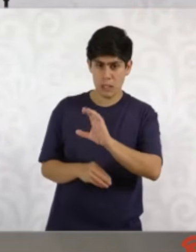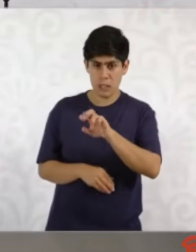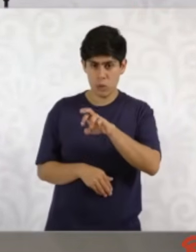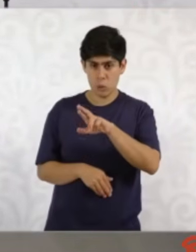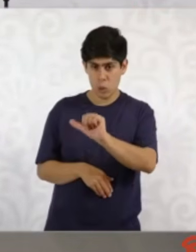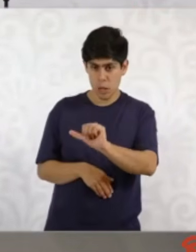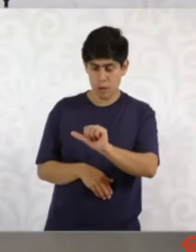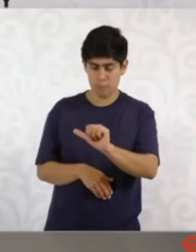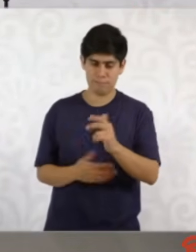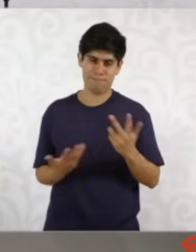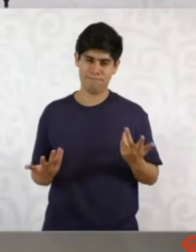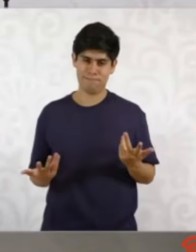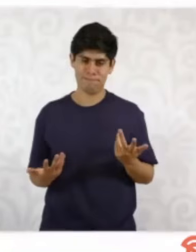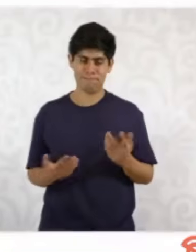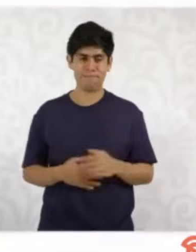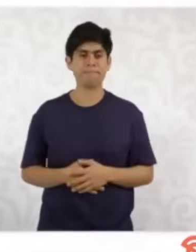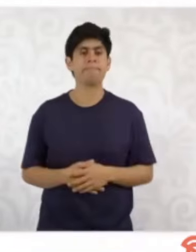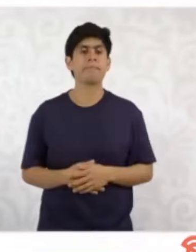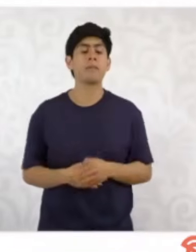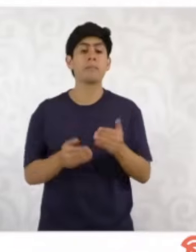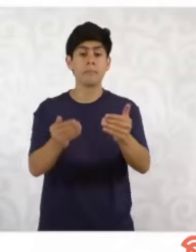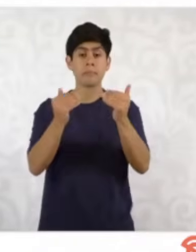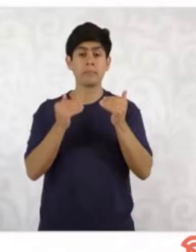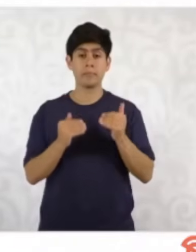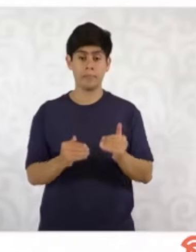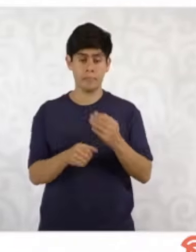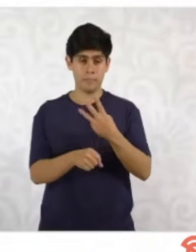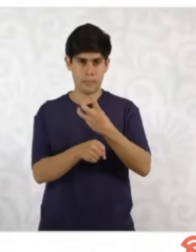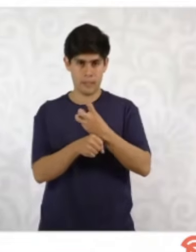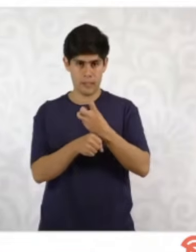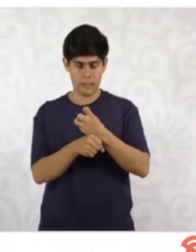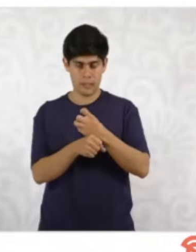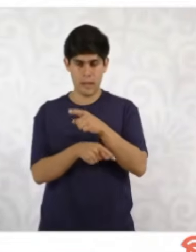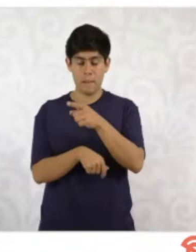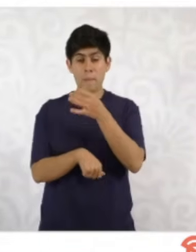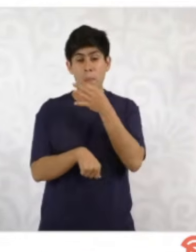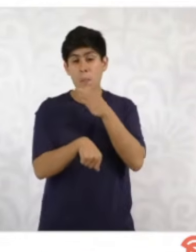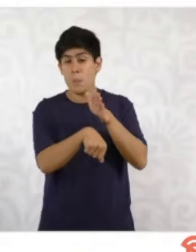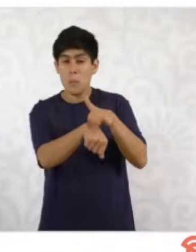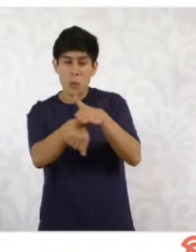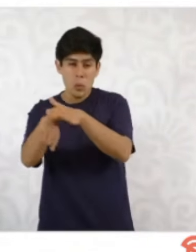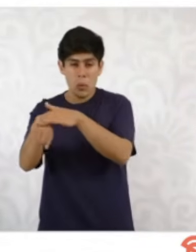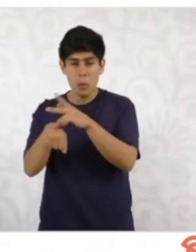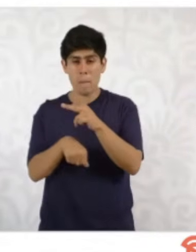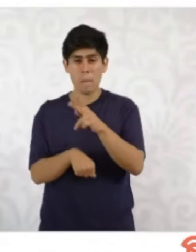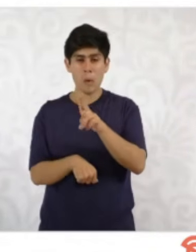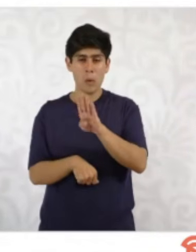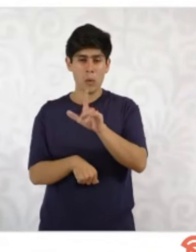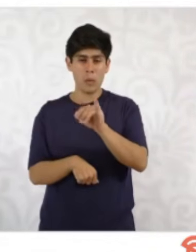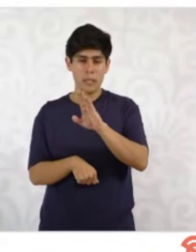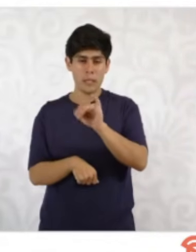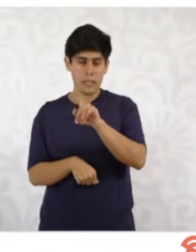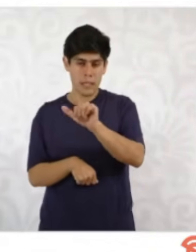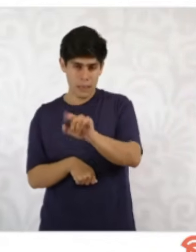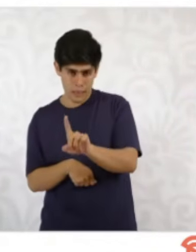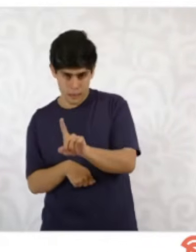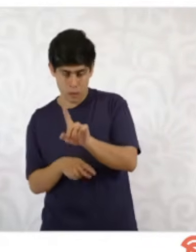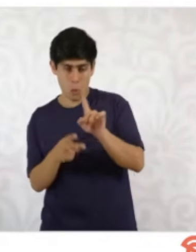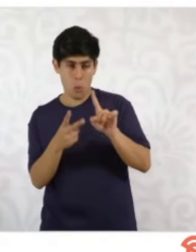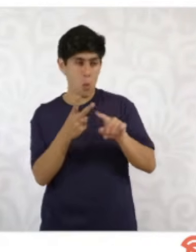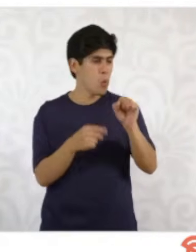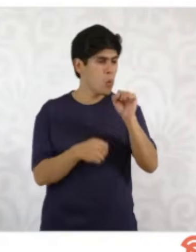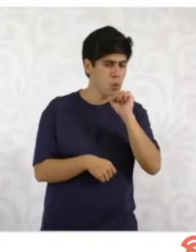La tercera es que haya una diferencia entre publicidad y contenido. ¿Cuánto tiempo tiene en este país ese